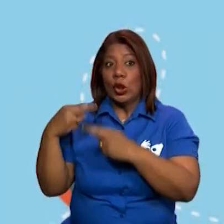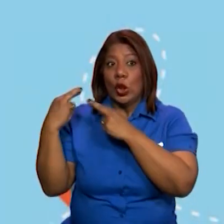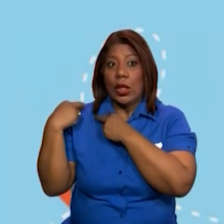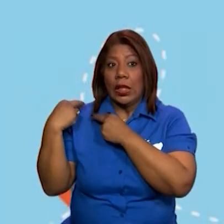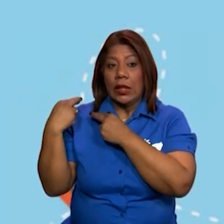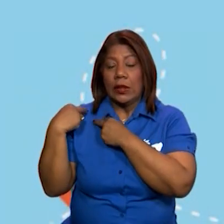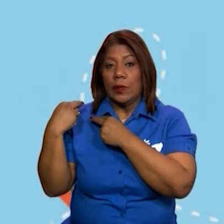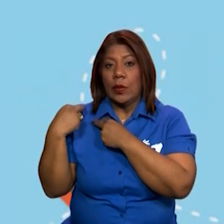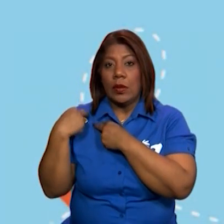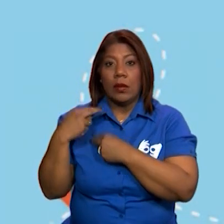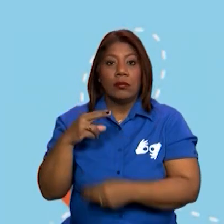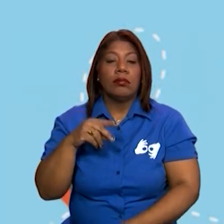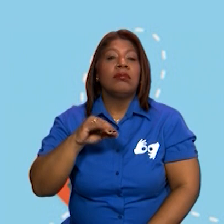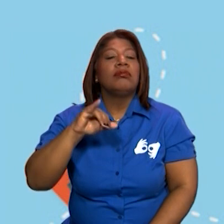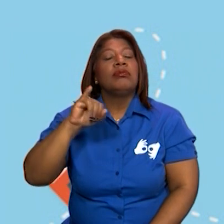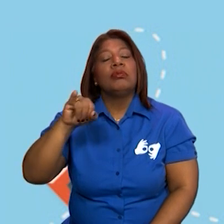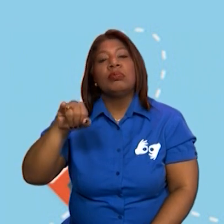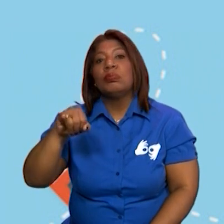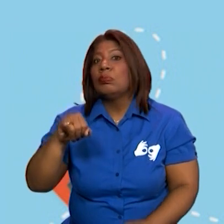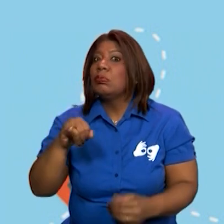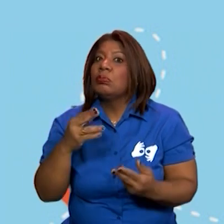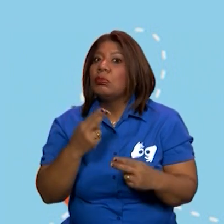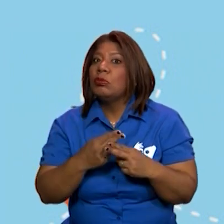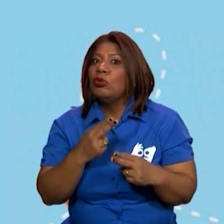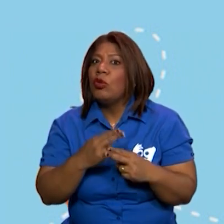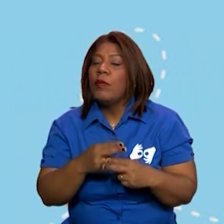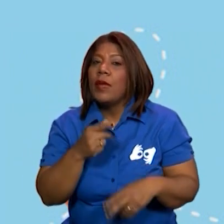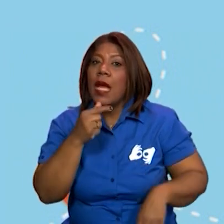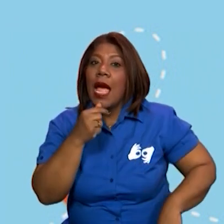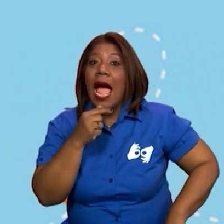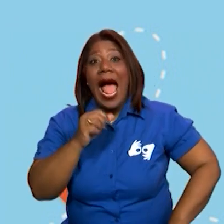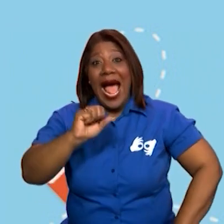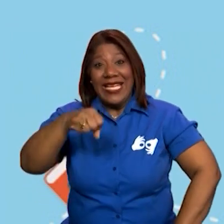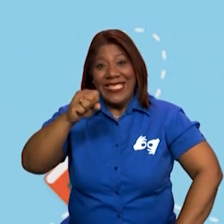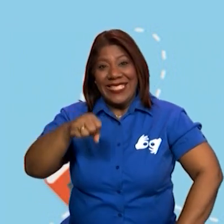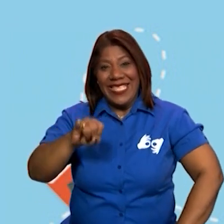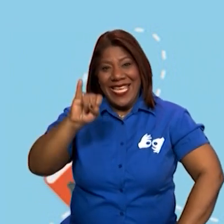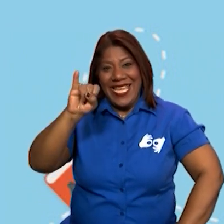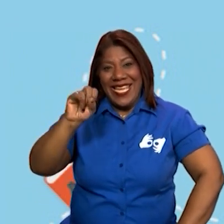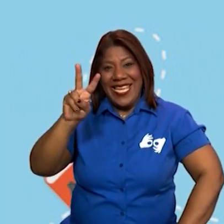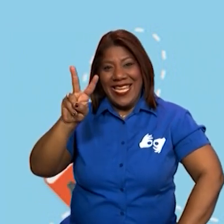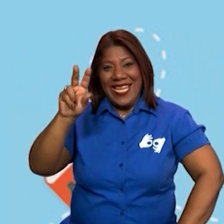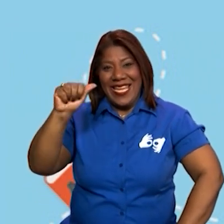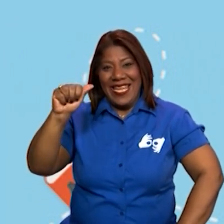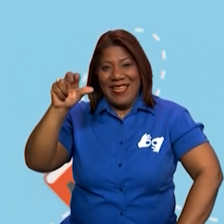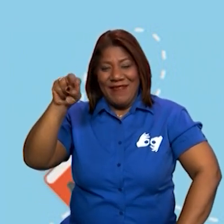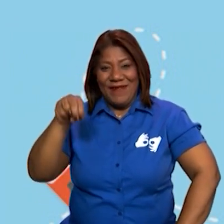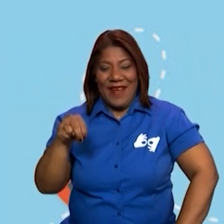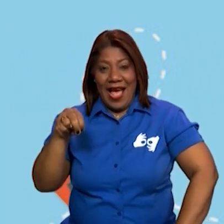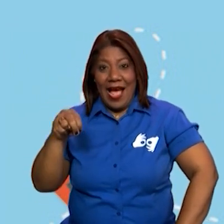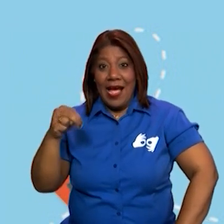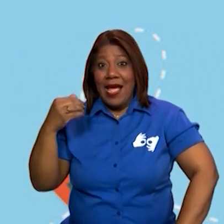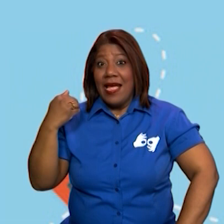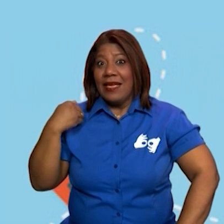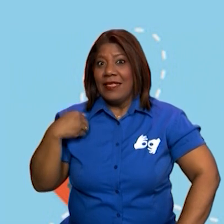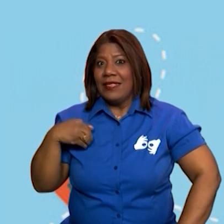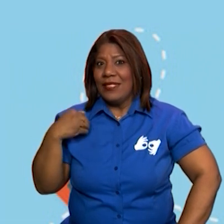vamos a utilizar cualquier nombre. En este caso, Iván. Iván es un niño